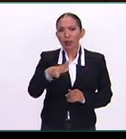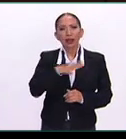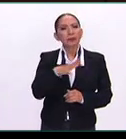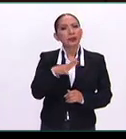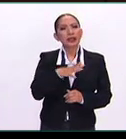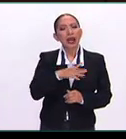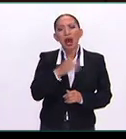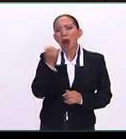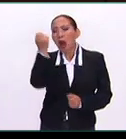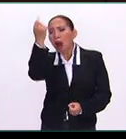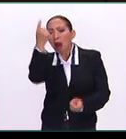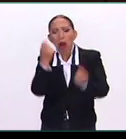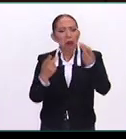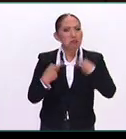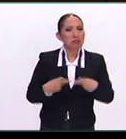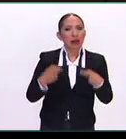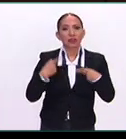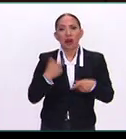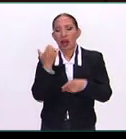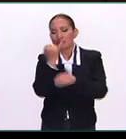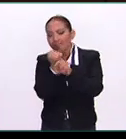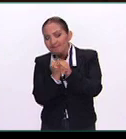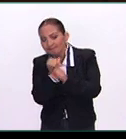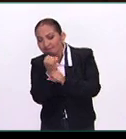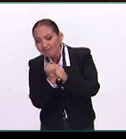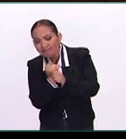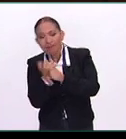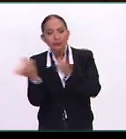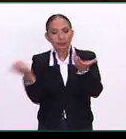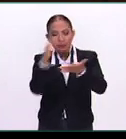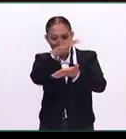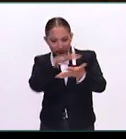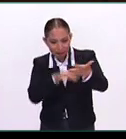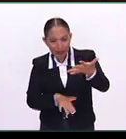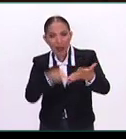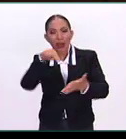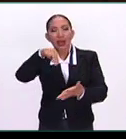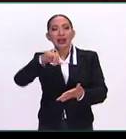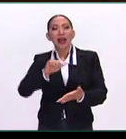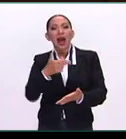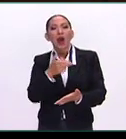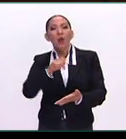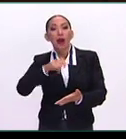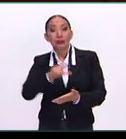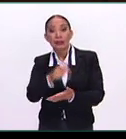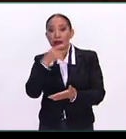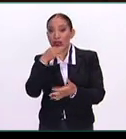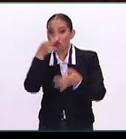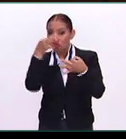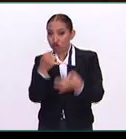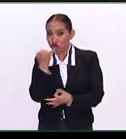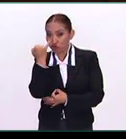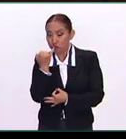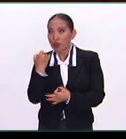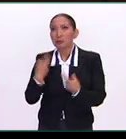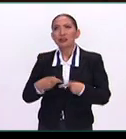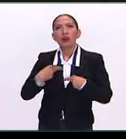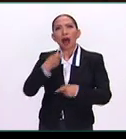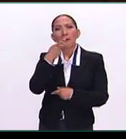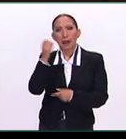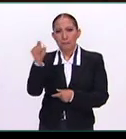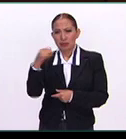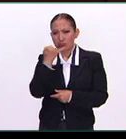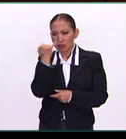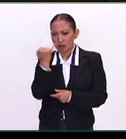había poca gente que estudiara los textos en náhuatl. El número de hablantes